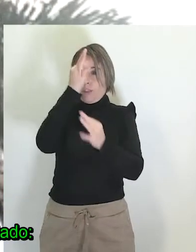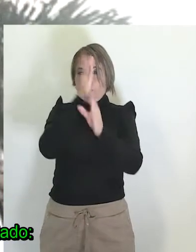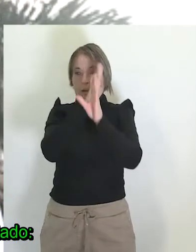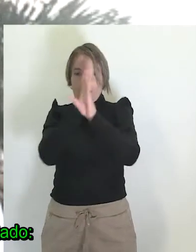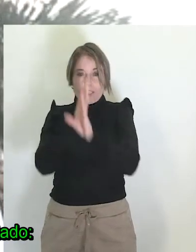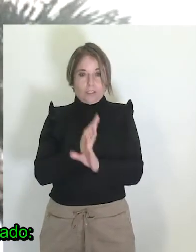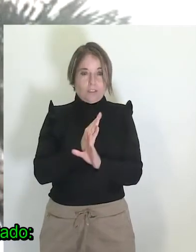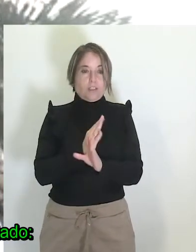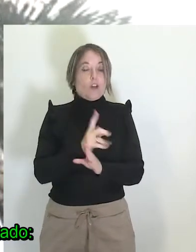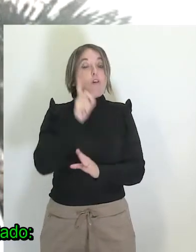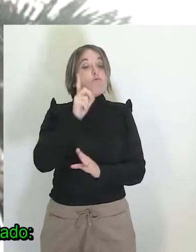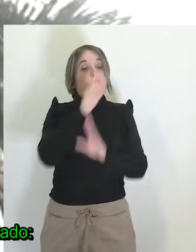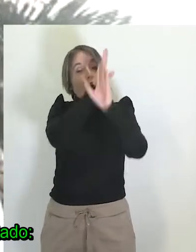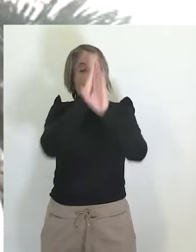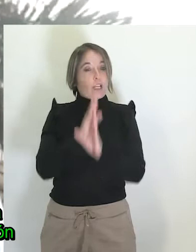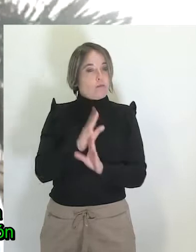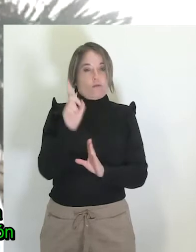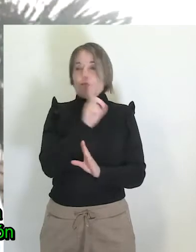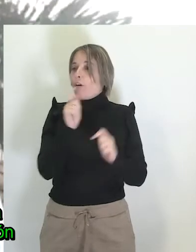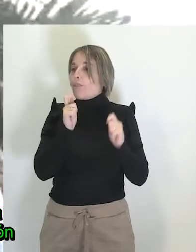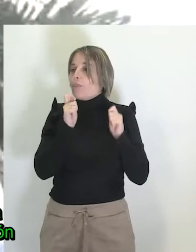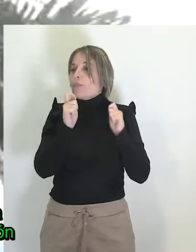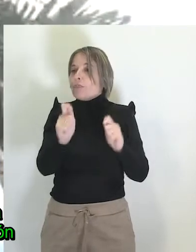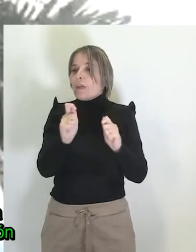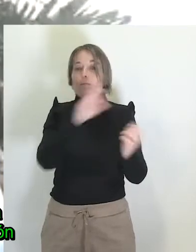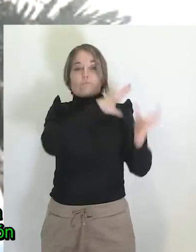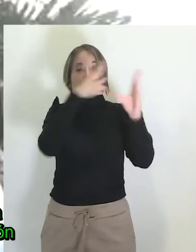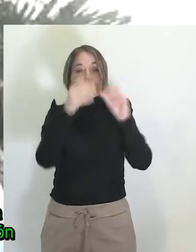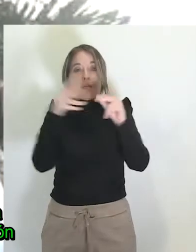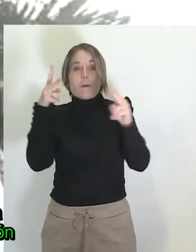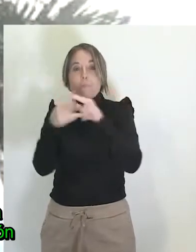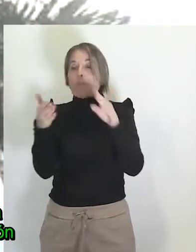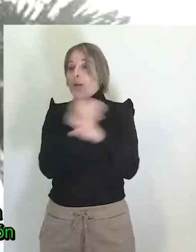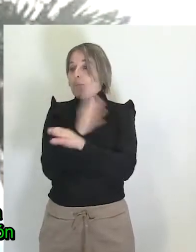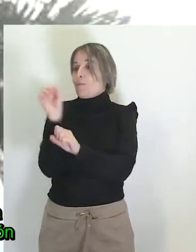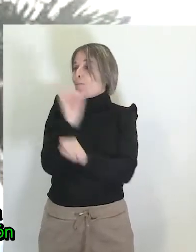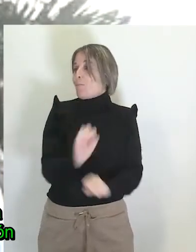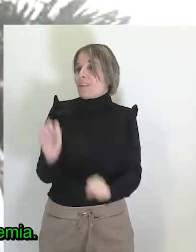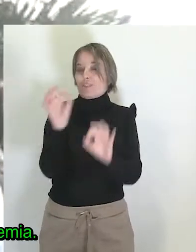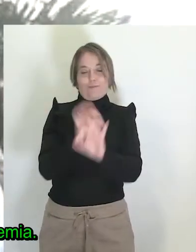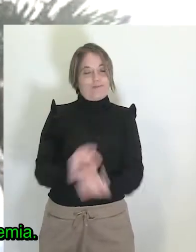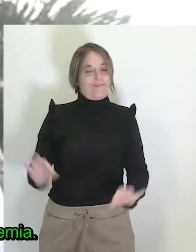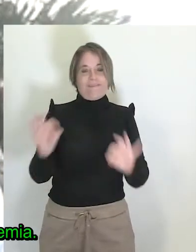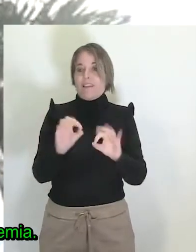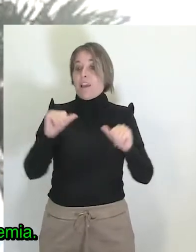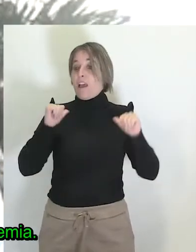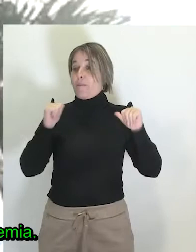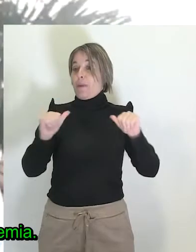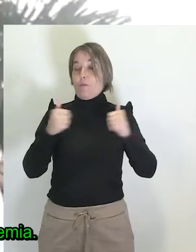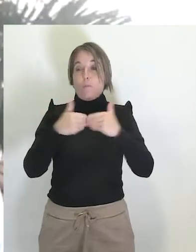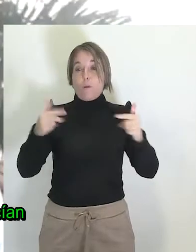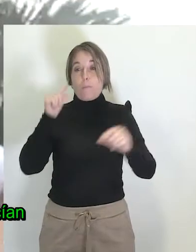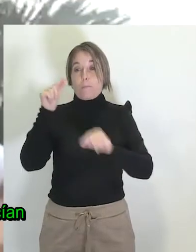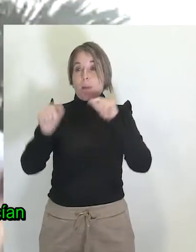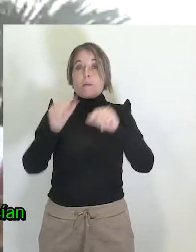cifras, pero no solamente las ha ocultado, no adoptó ninguna medida de prevención y de protección cuando empezó a salir la